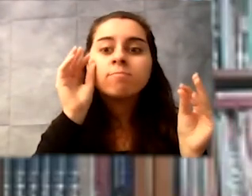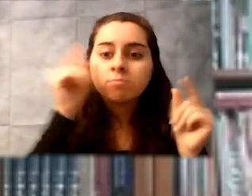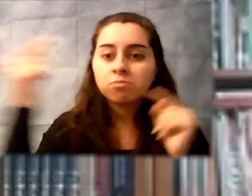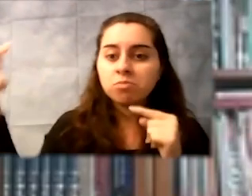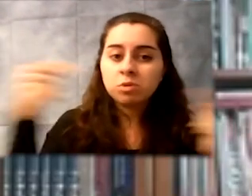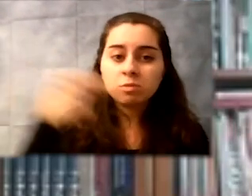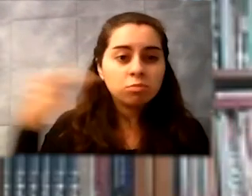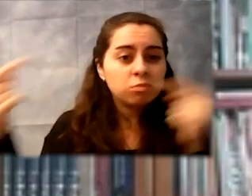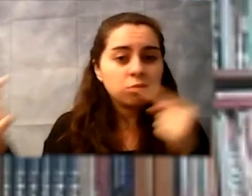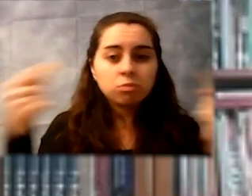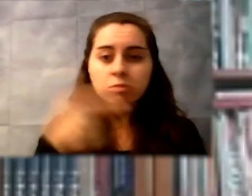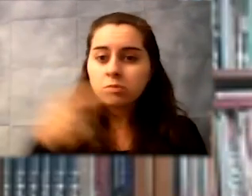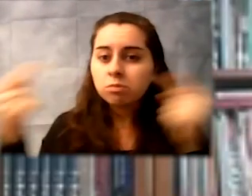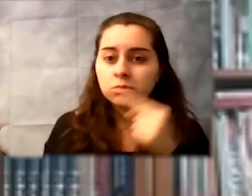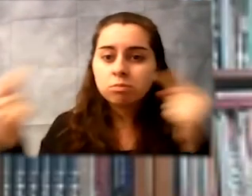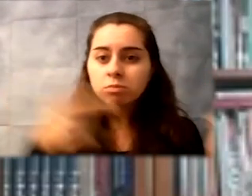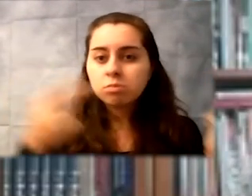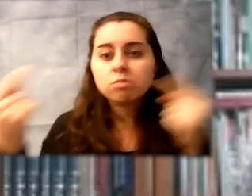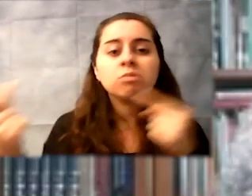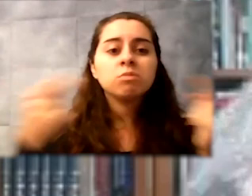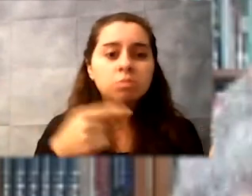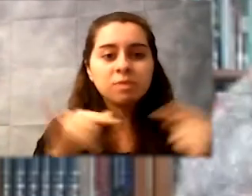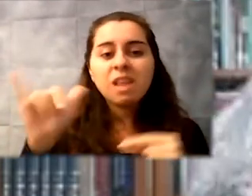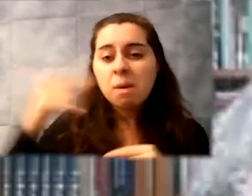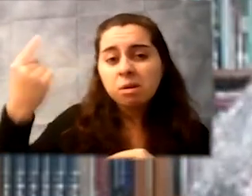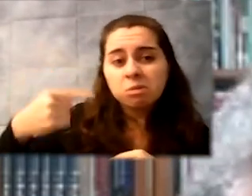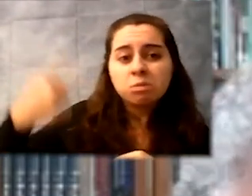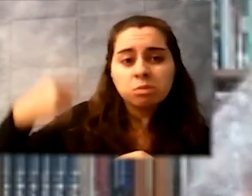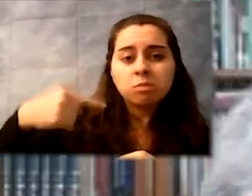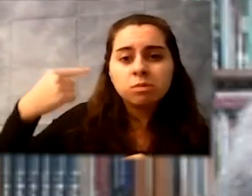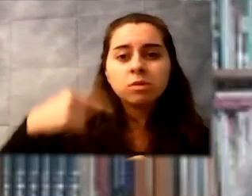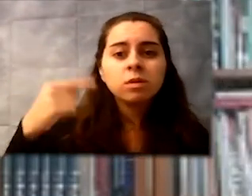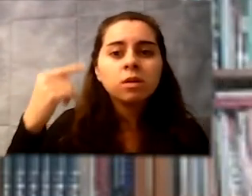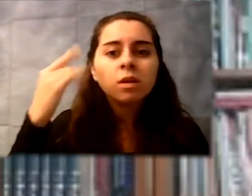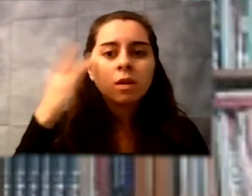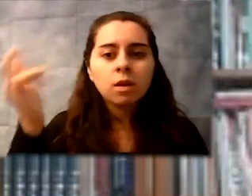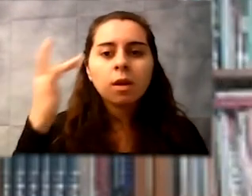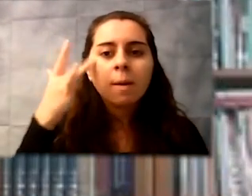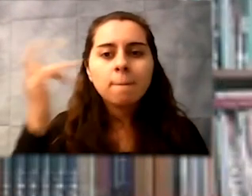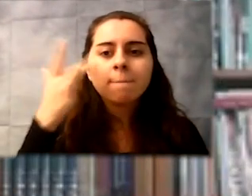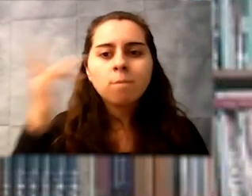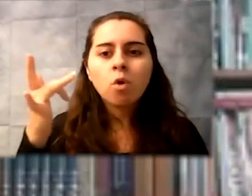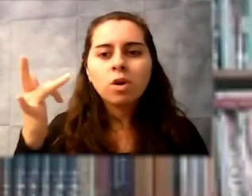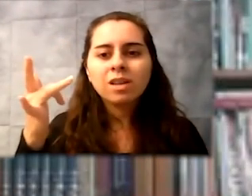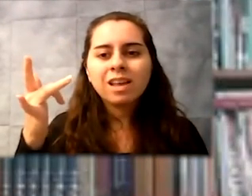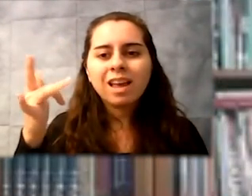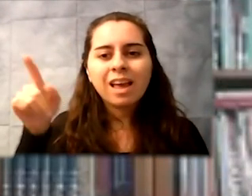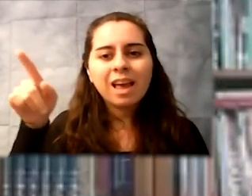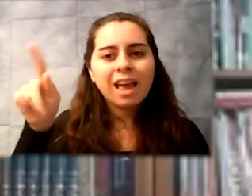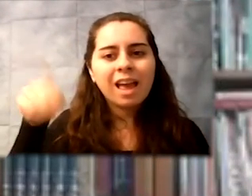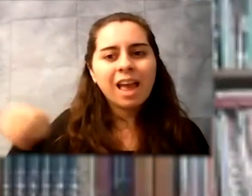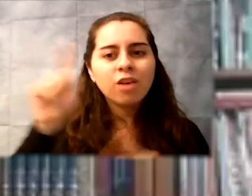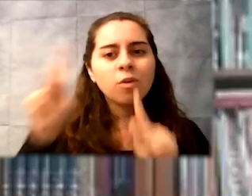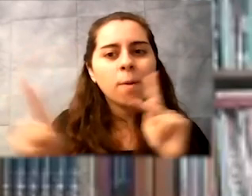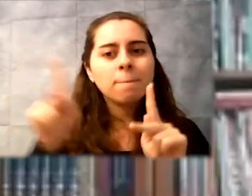que sufrimos las feministas en ese momento por parte de una visión muy, muy, muy cerrada sobre que si uno no hablaba de